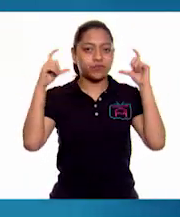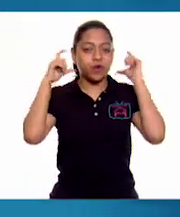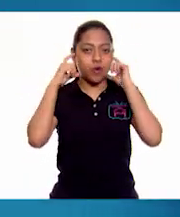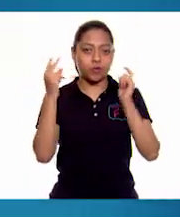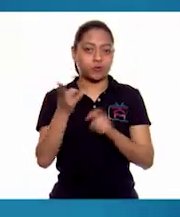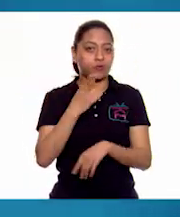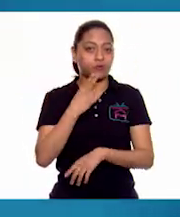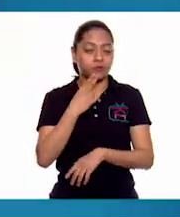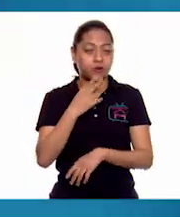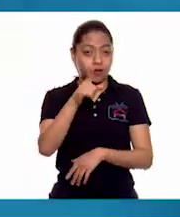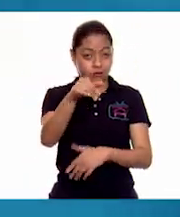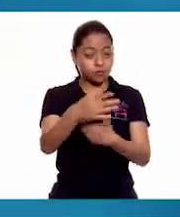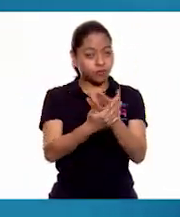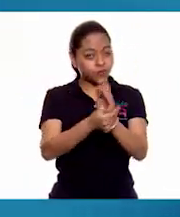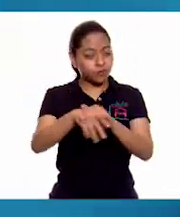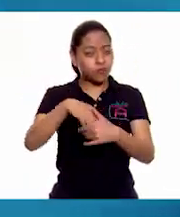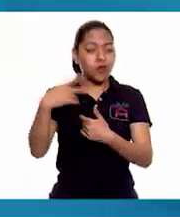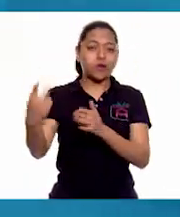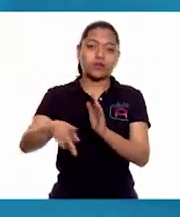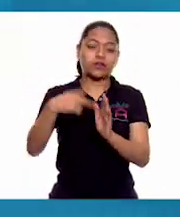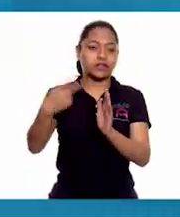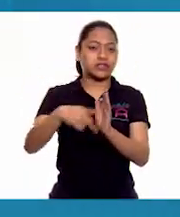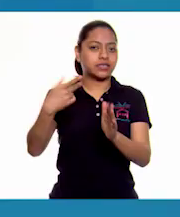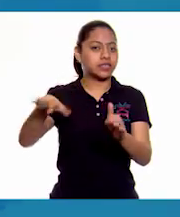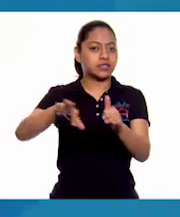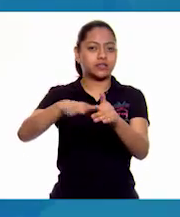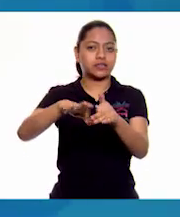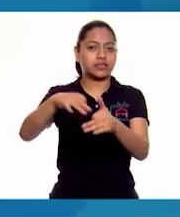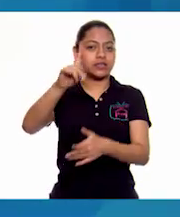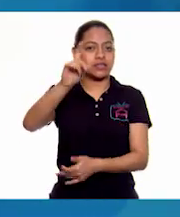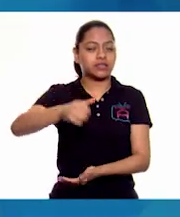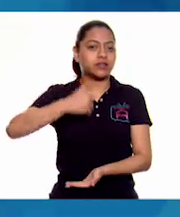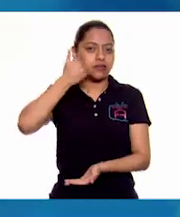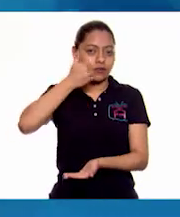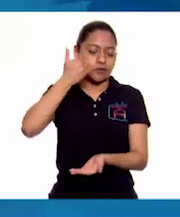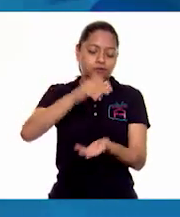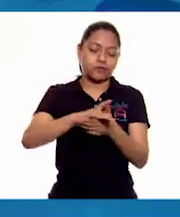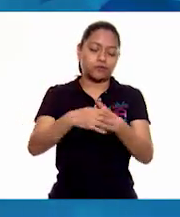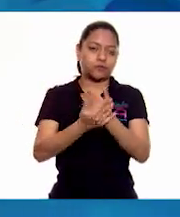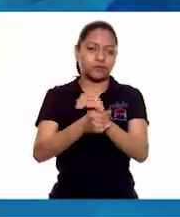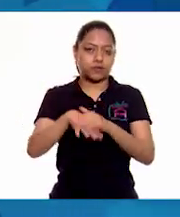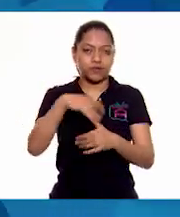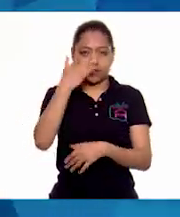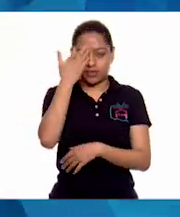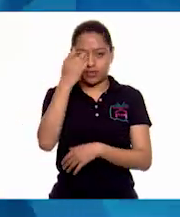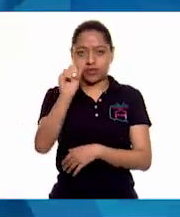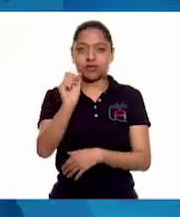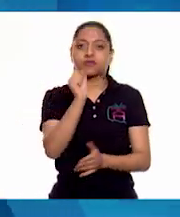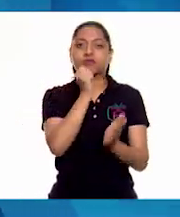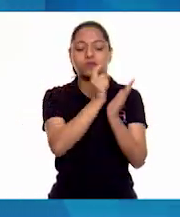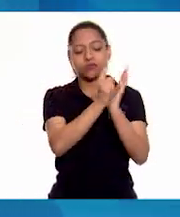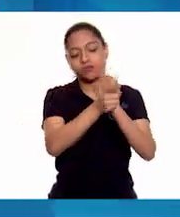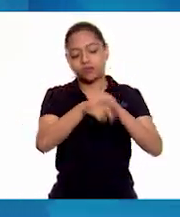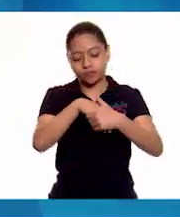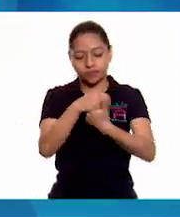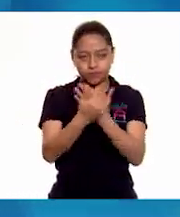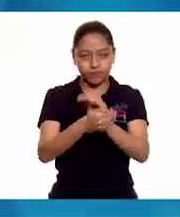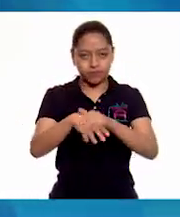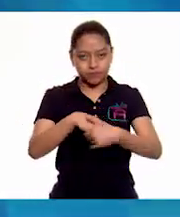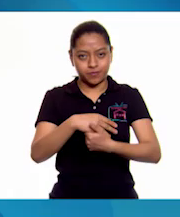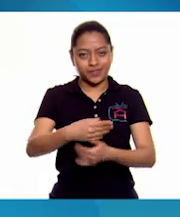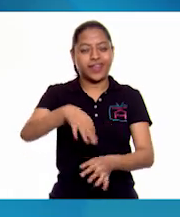cubrebocas. Lava tus manos frecuentemente con agua y con jabón por lo menos durante 20 segundos.